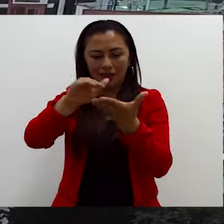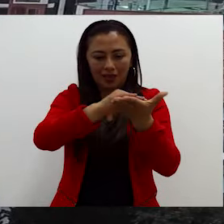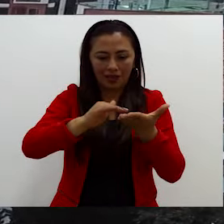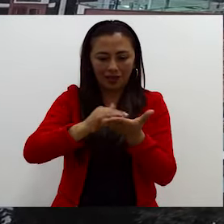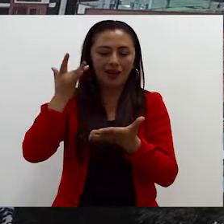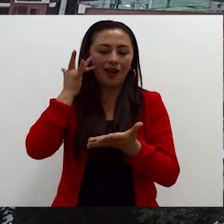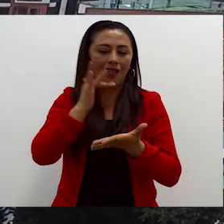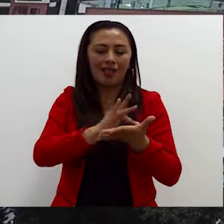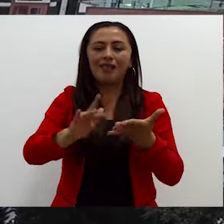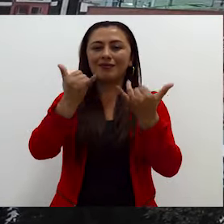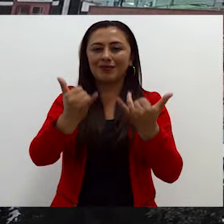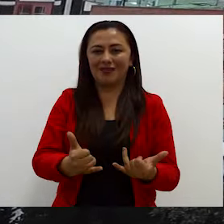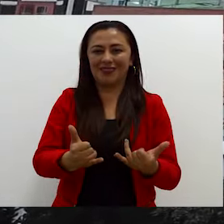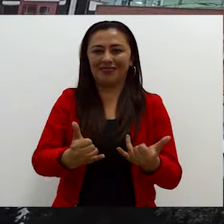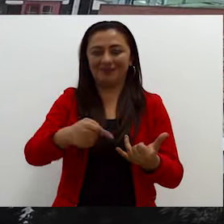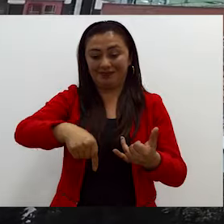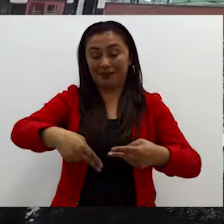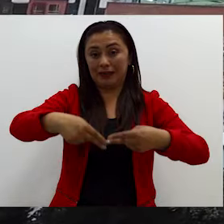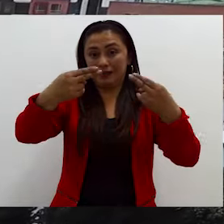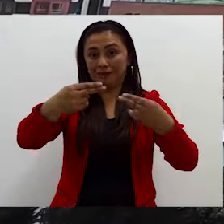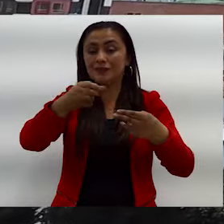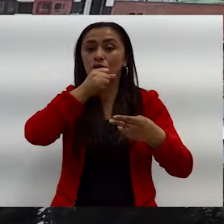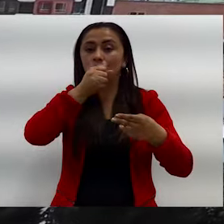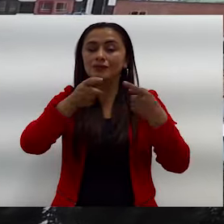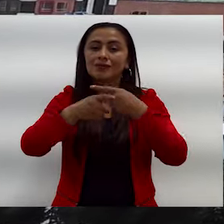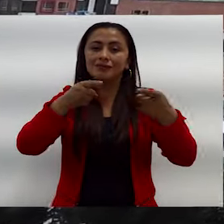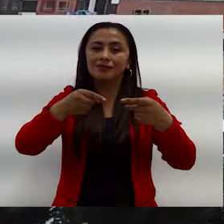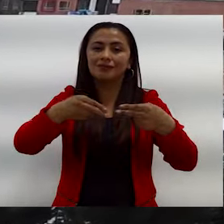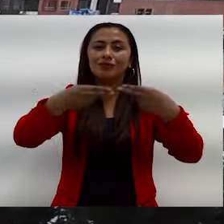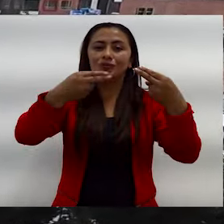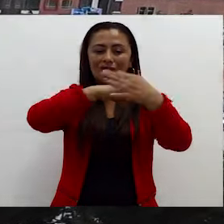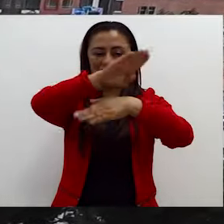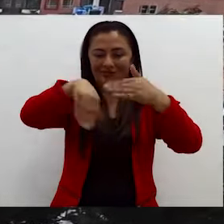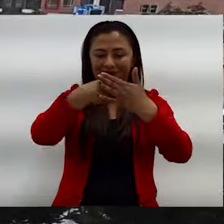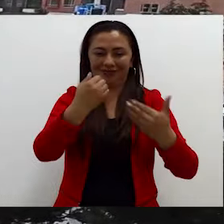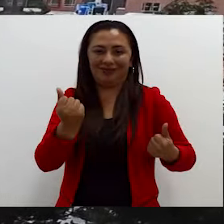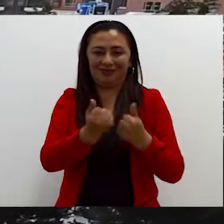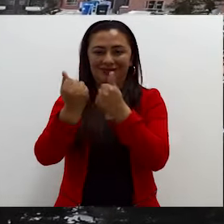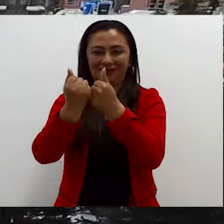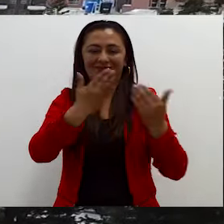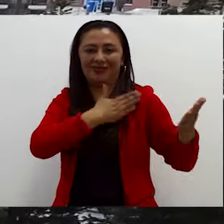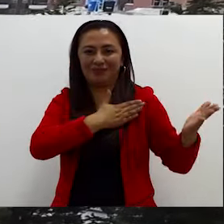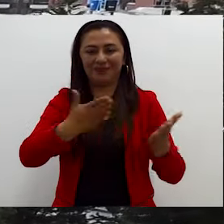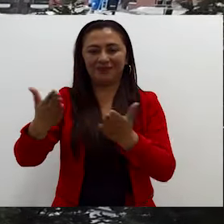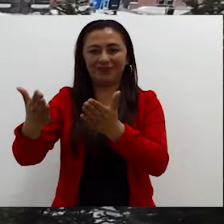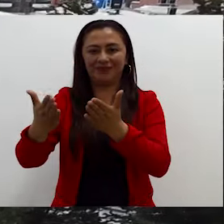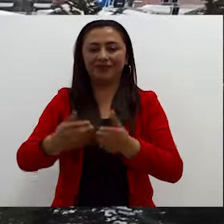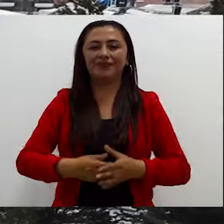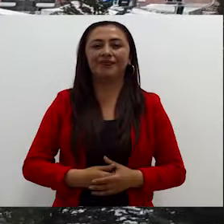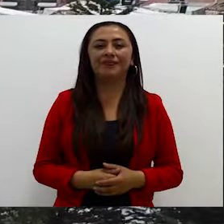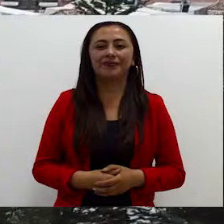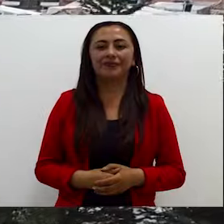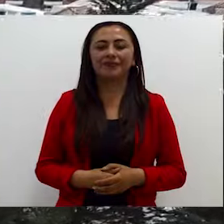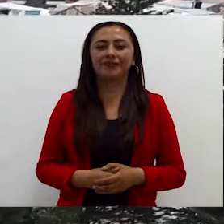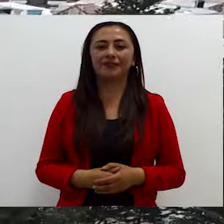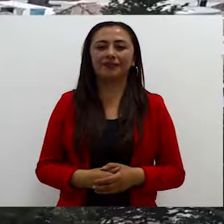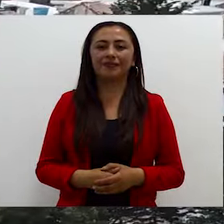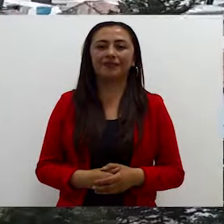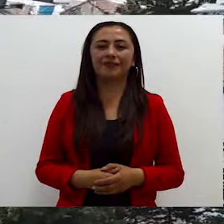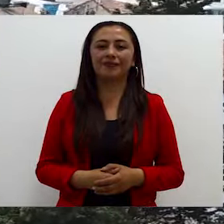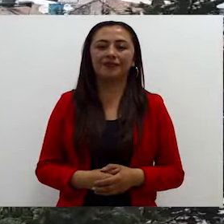municipal Tunja en Equipo. Desde este momento usted podrá conocer las noticias destacadas de la semana. Bienvenidos, esto es Tunja, somos